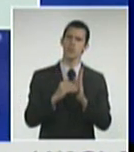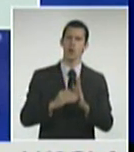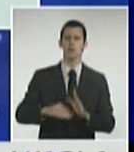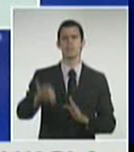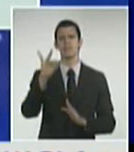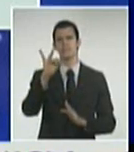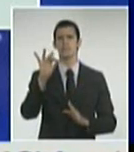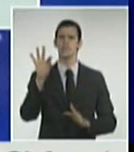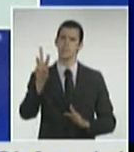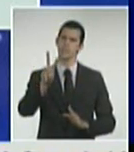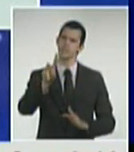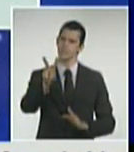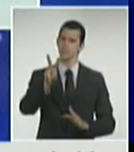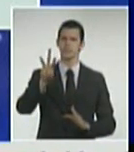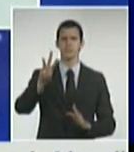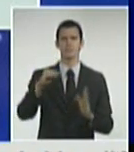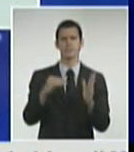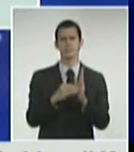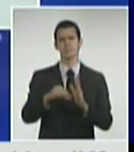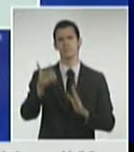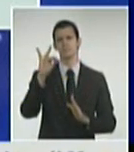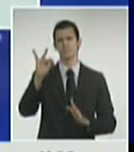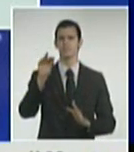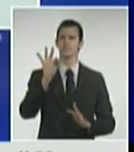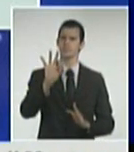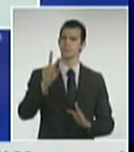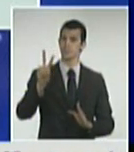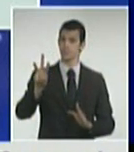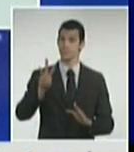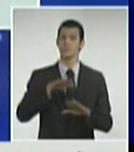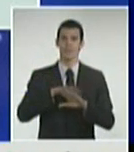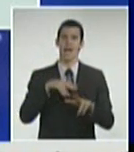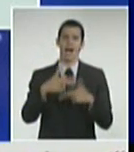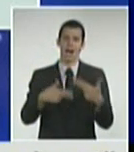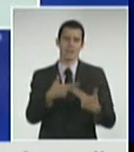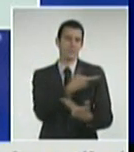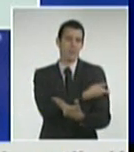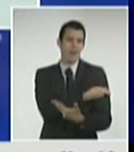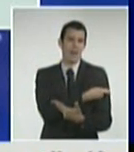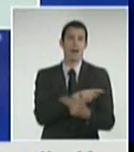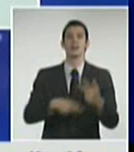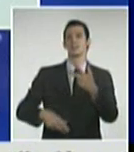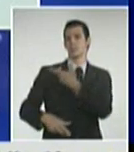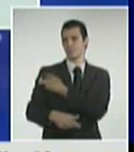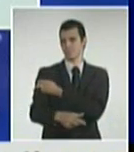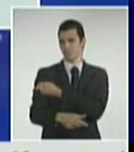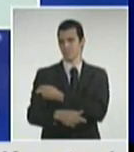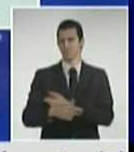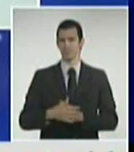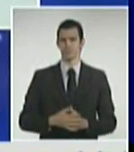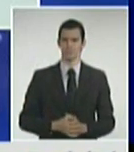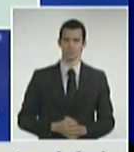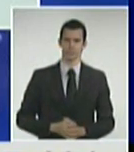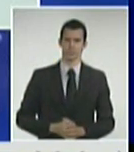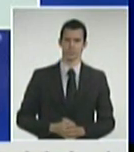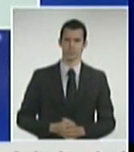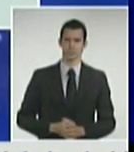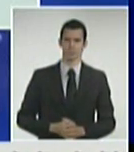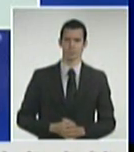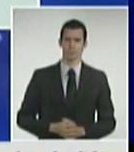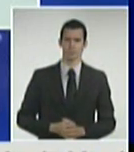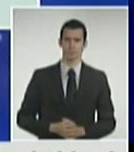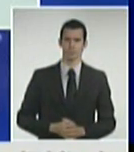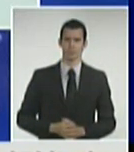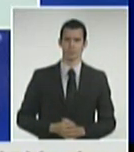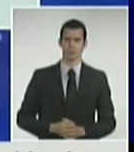2.723.783 que tienen ya una segunda dosis. Y esto hace que ya en nuestro país se hayan